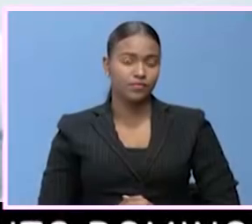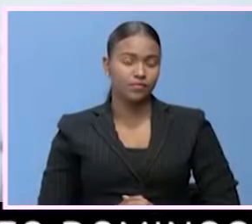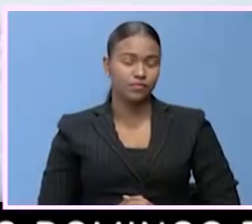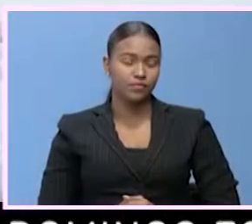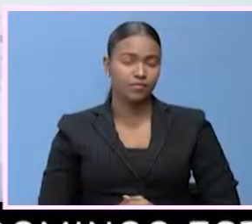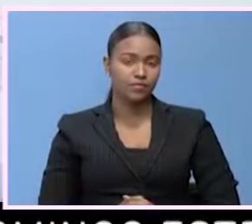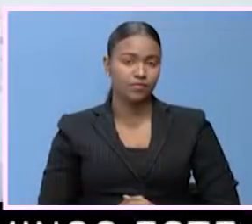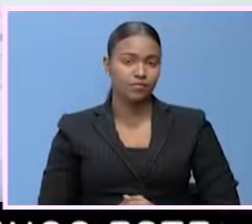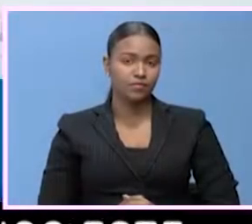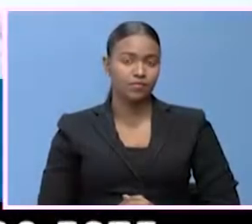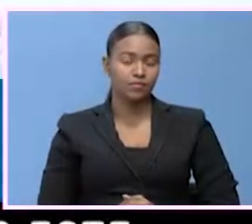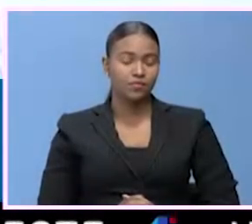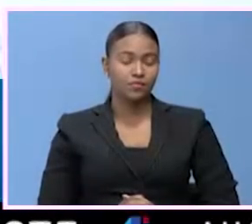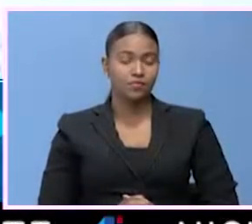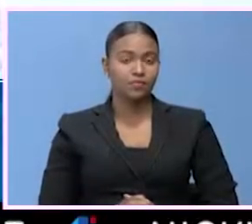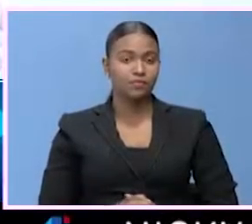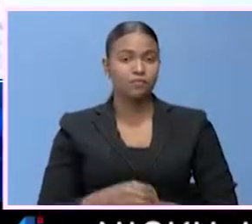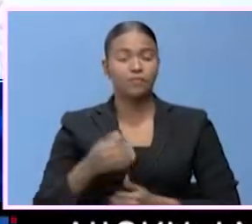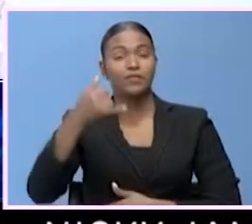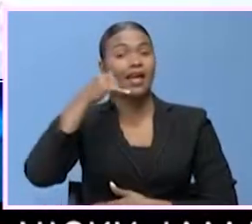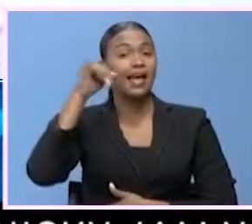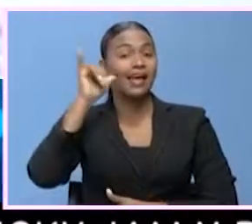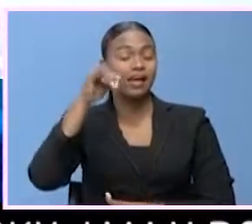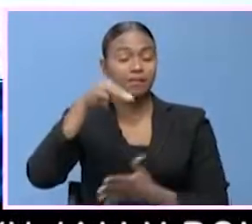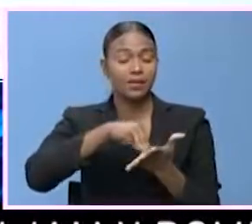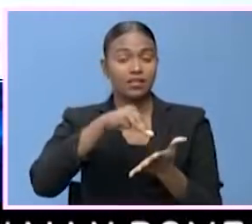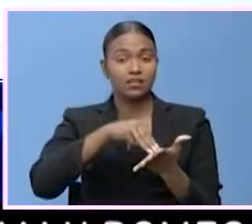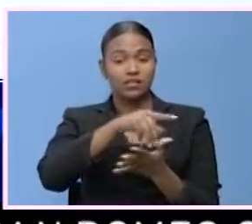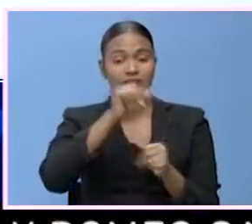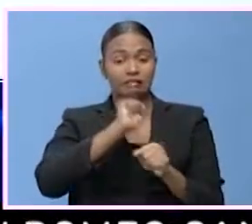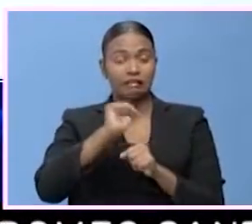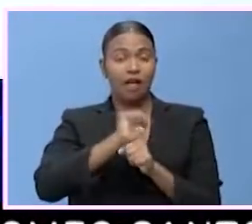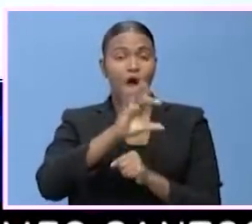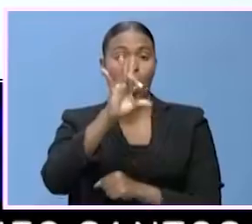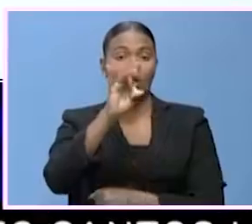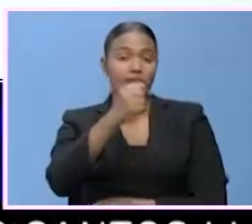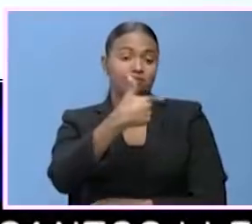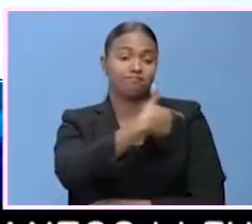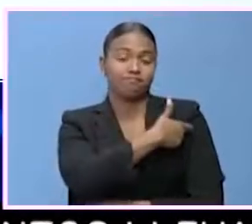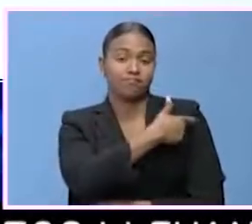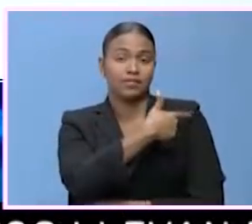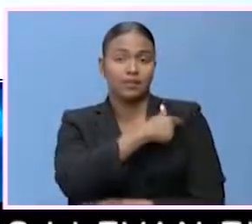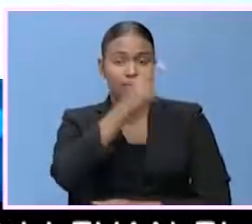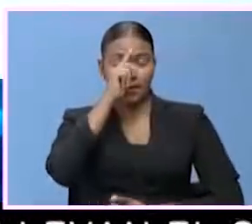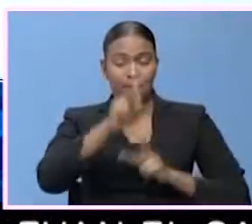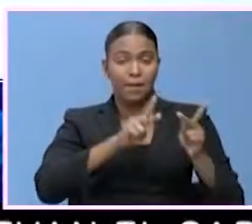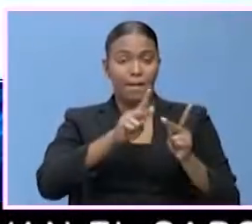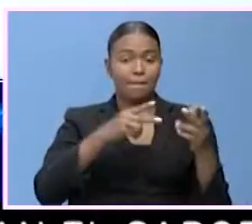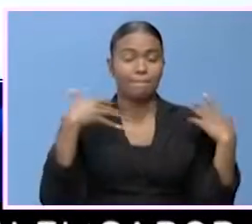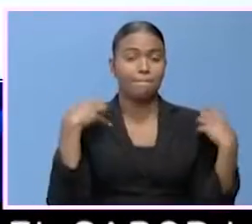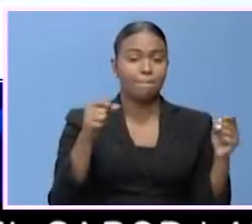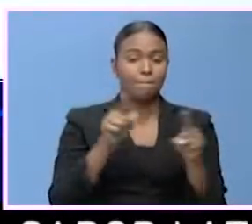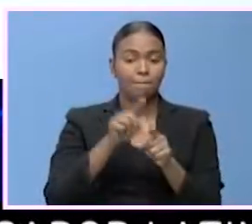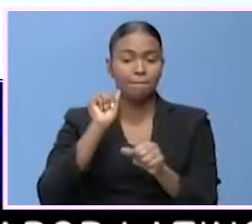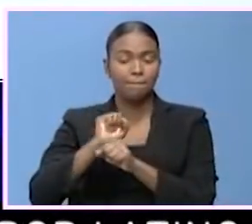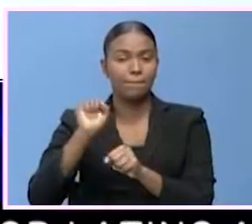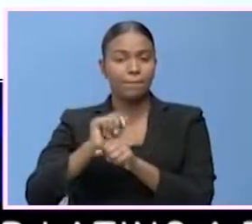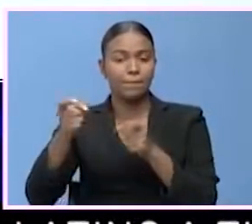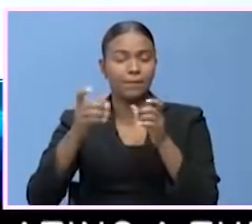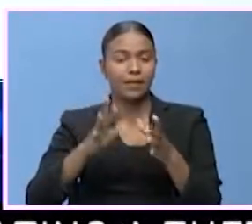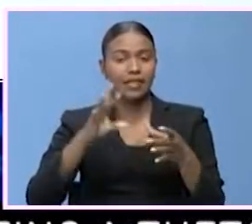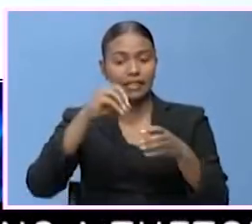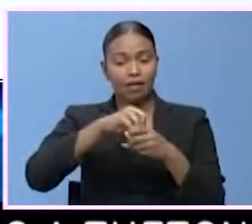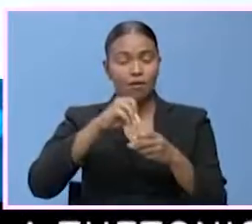Nada con los médicos fue el día de ayer. Trabajamos con 80 dosis para el personal de salud y el personal administrativo que labora en el centro de